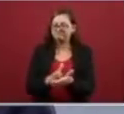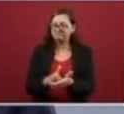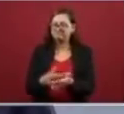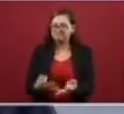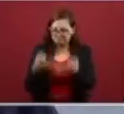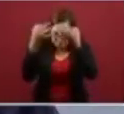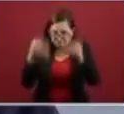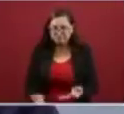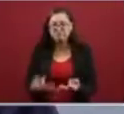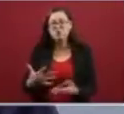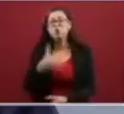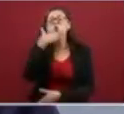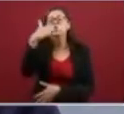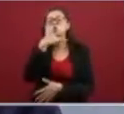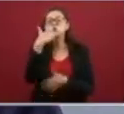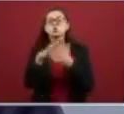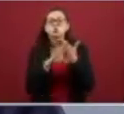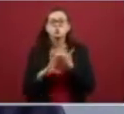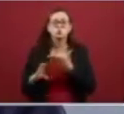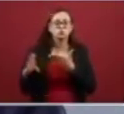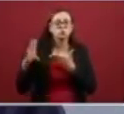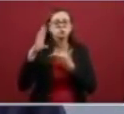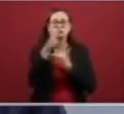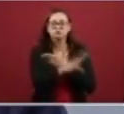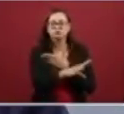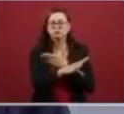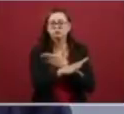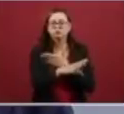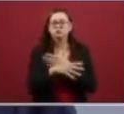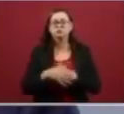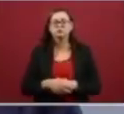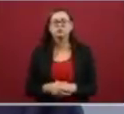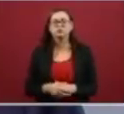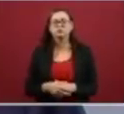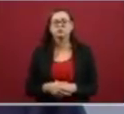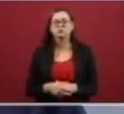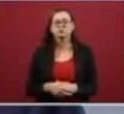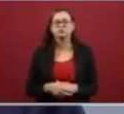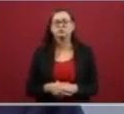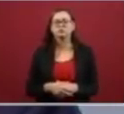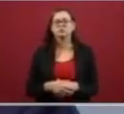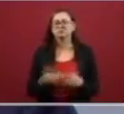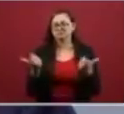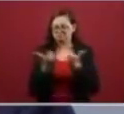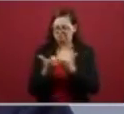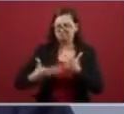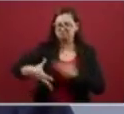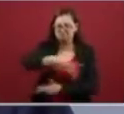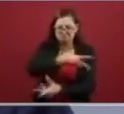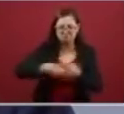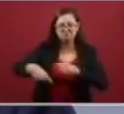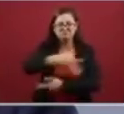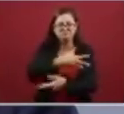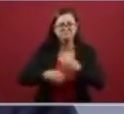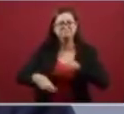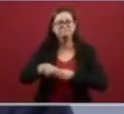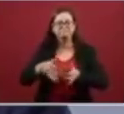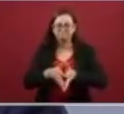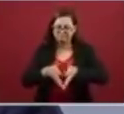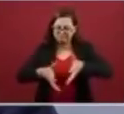combatir la corrupción e impulsar el crecimiento económico.